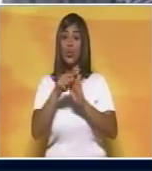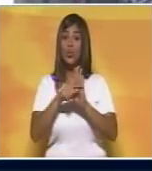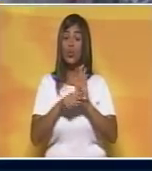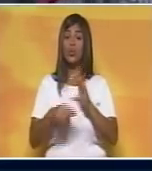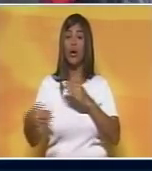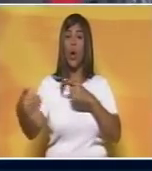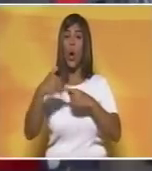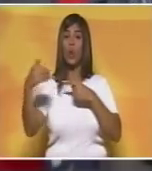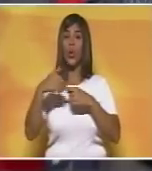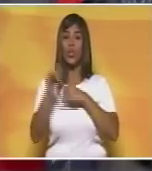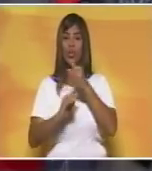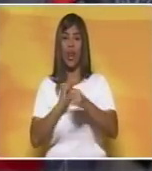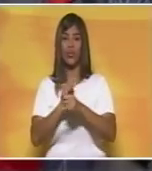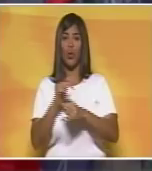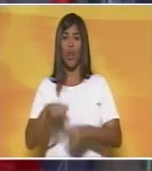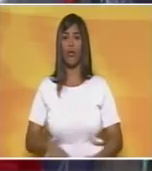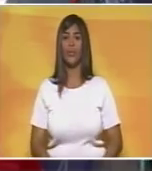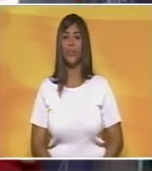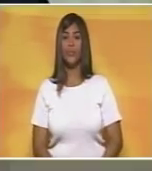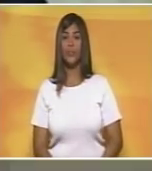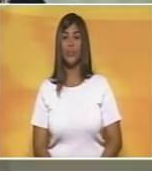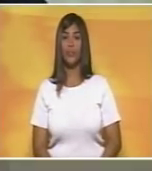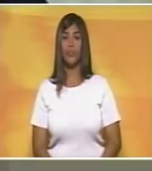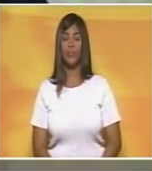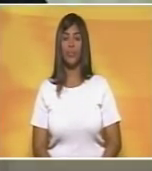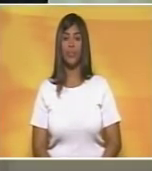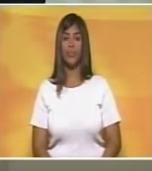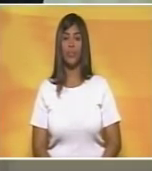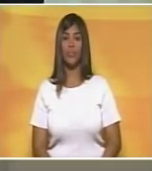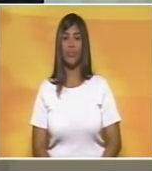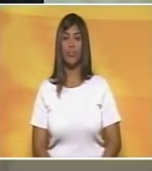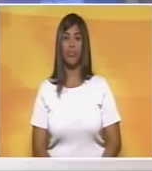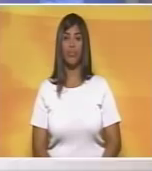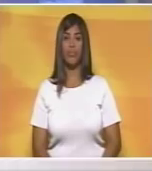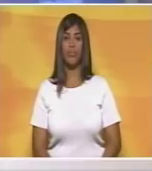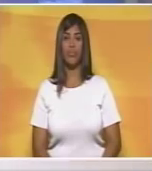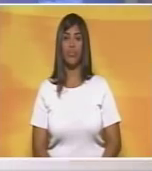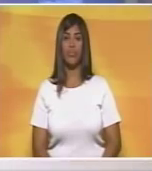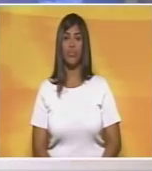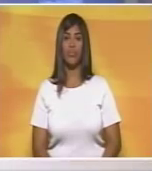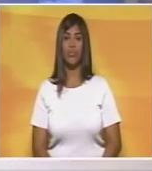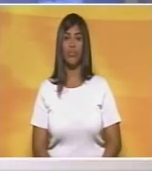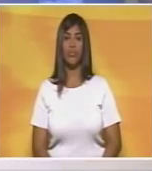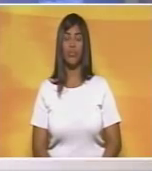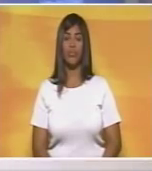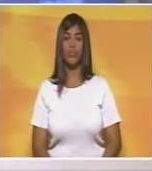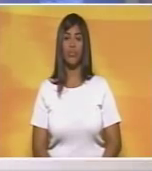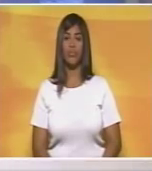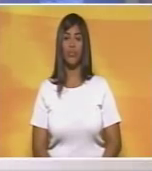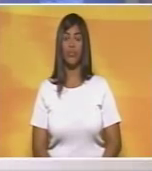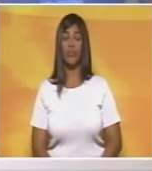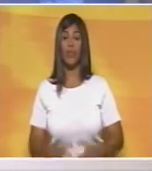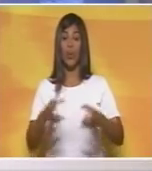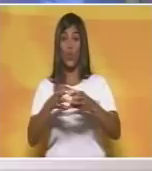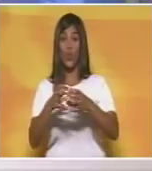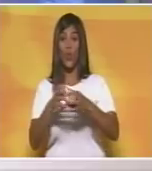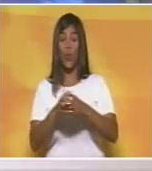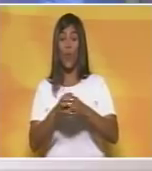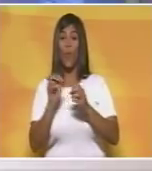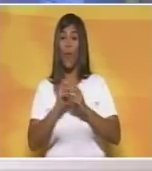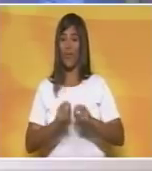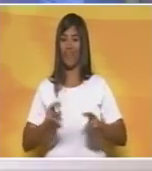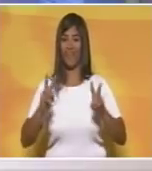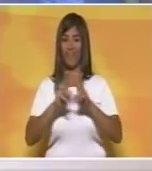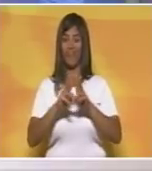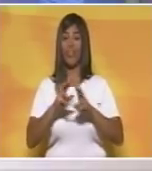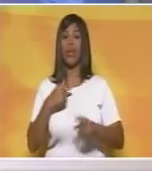internacionales sobre Venezuela. Y la Agencia de Naciones Unidas para los Refugiados, ACNUR,